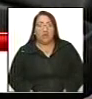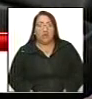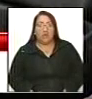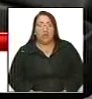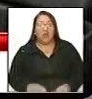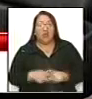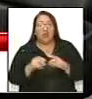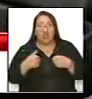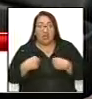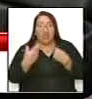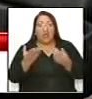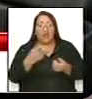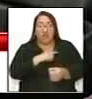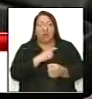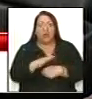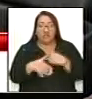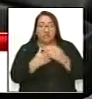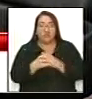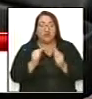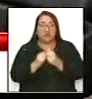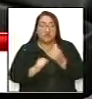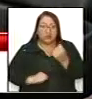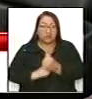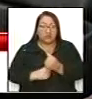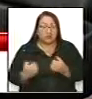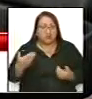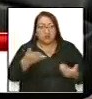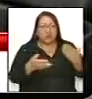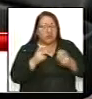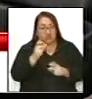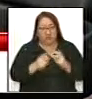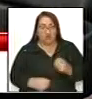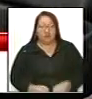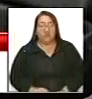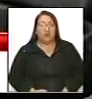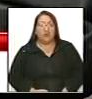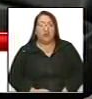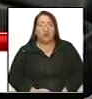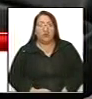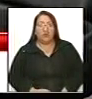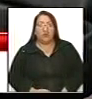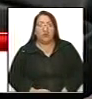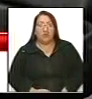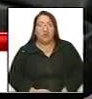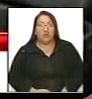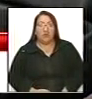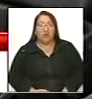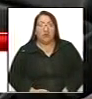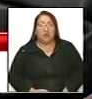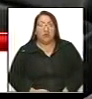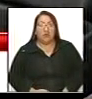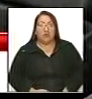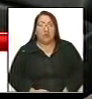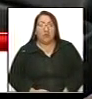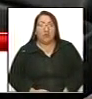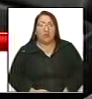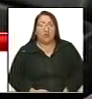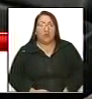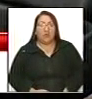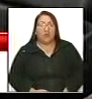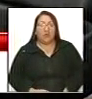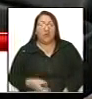también debería quedarse fuerza a la colaboración de los usuarios, porque en ocasiones los usuarios no quieren colaborar con